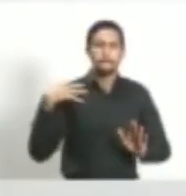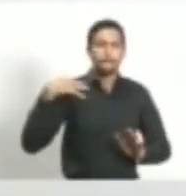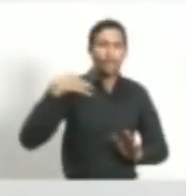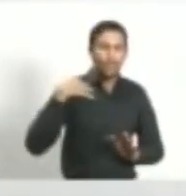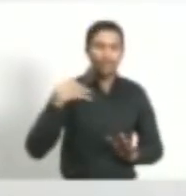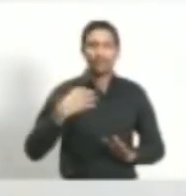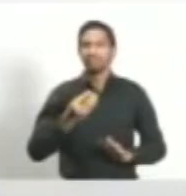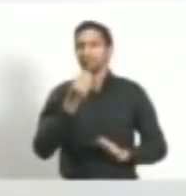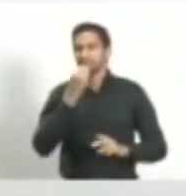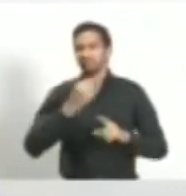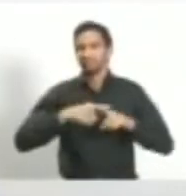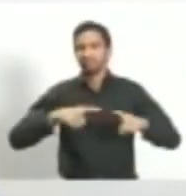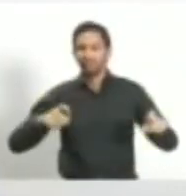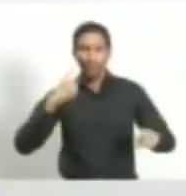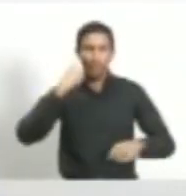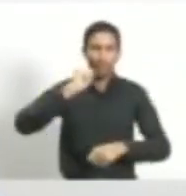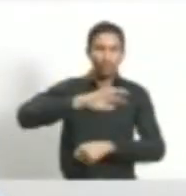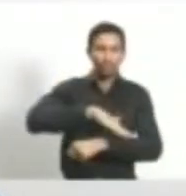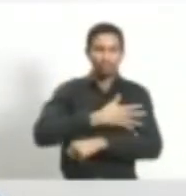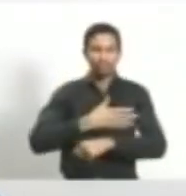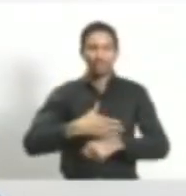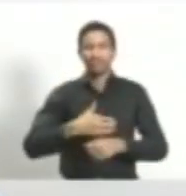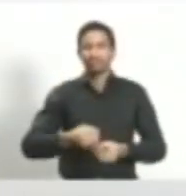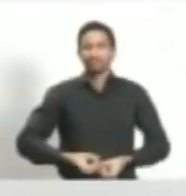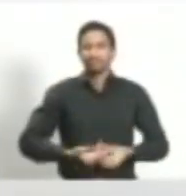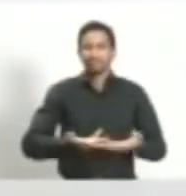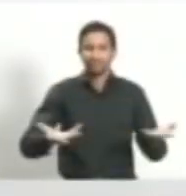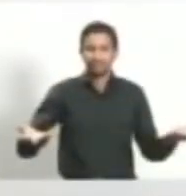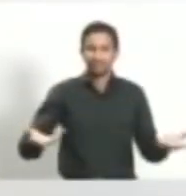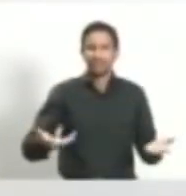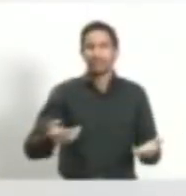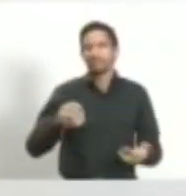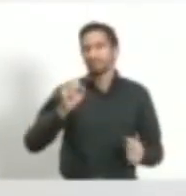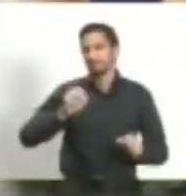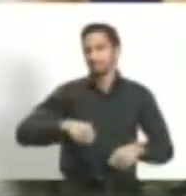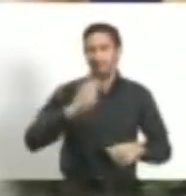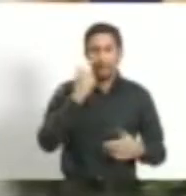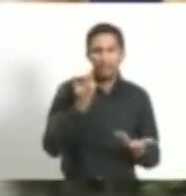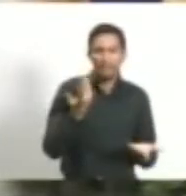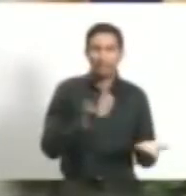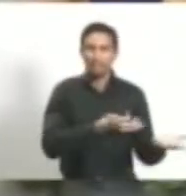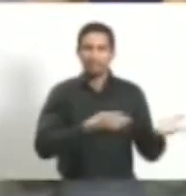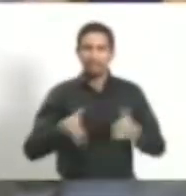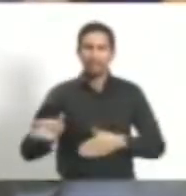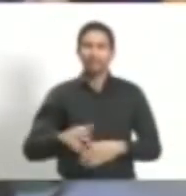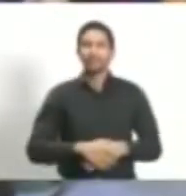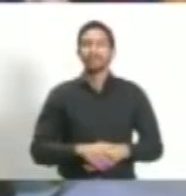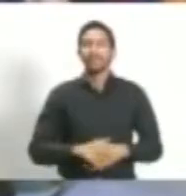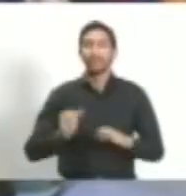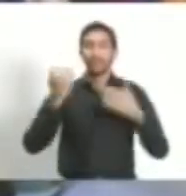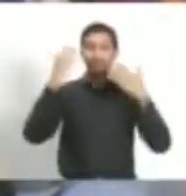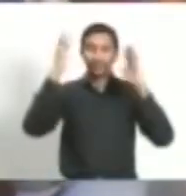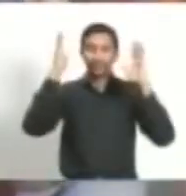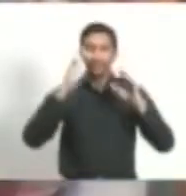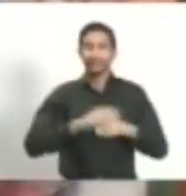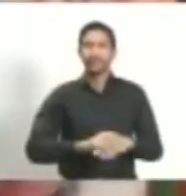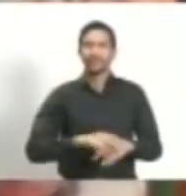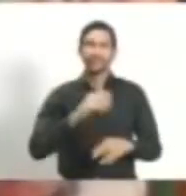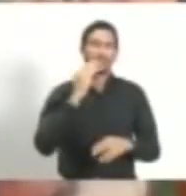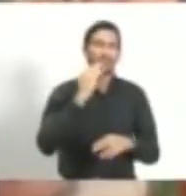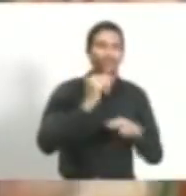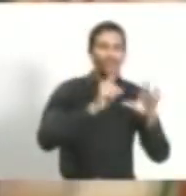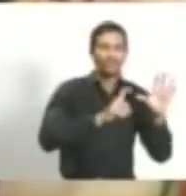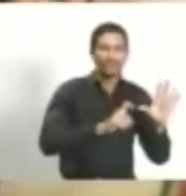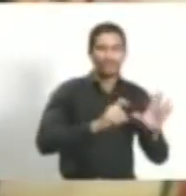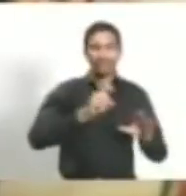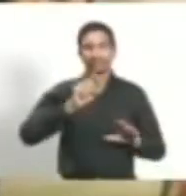vivo, regalitos varios, que es un plan más para toda la familia. La feria se llevará a cabo este sábado 6 y domingo 7